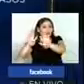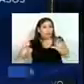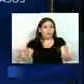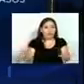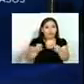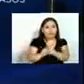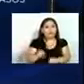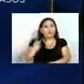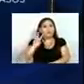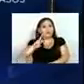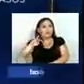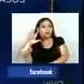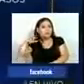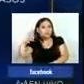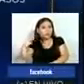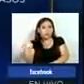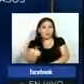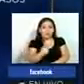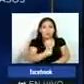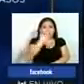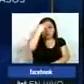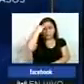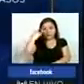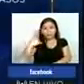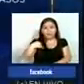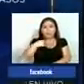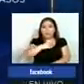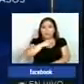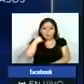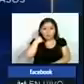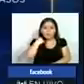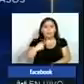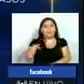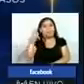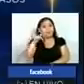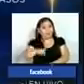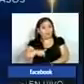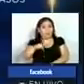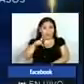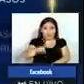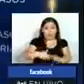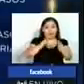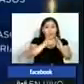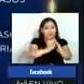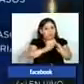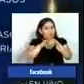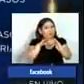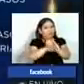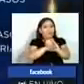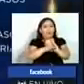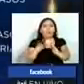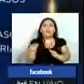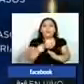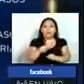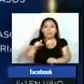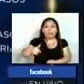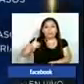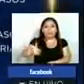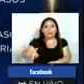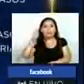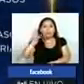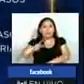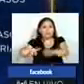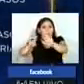230 casos De asesinatos De mujeres Y durante La cuarentena Obligatoria De este año 26